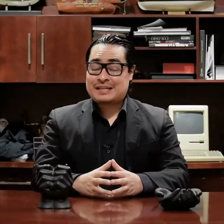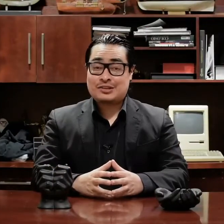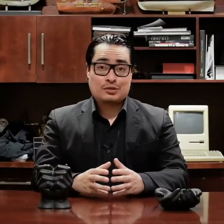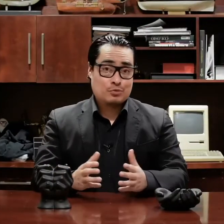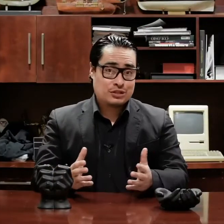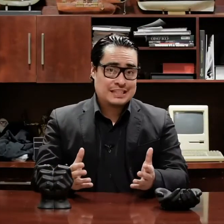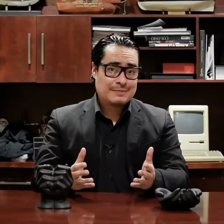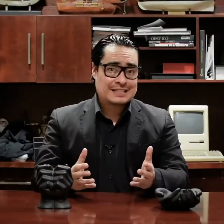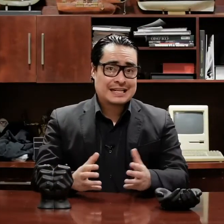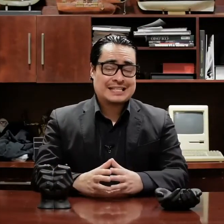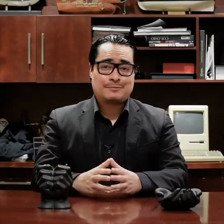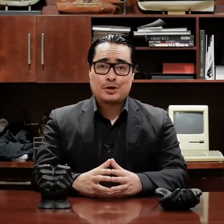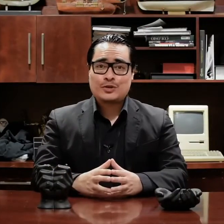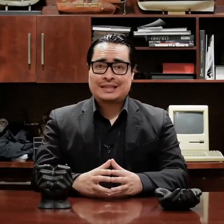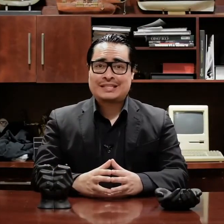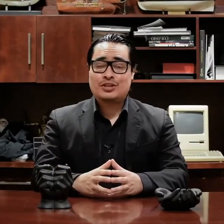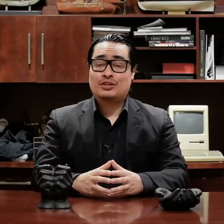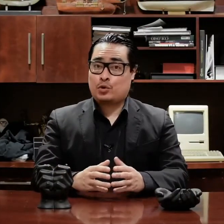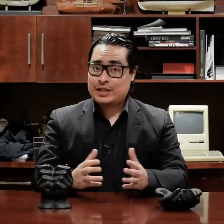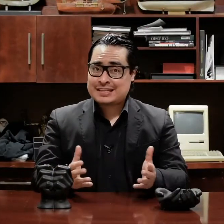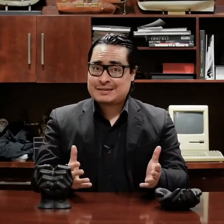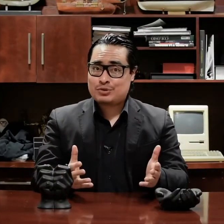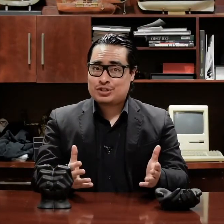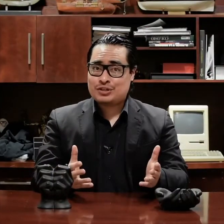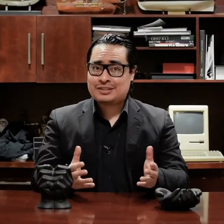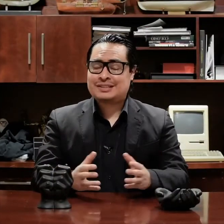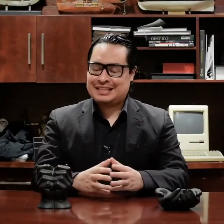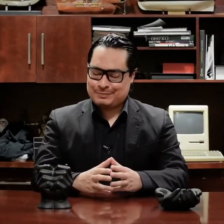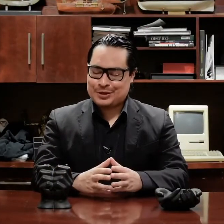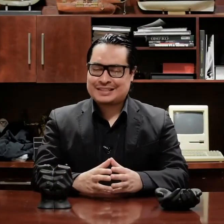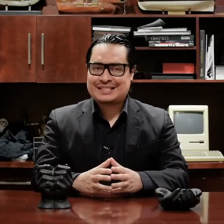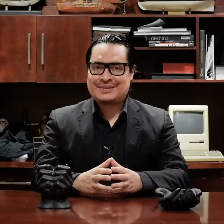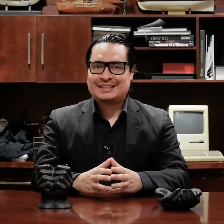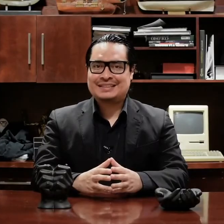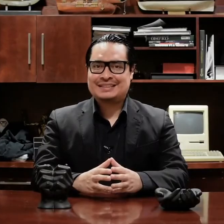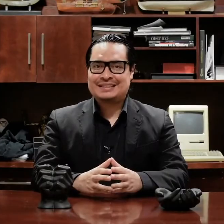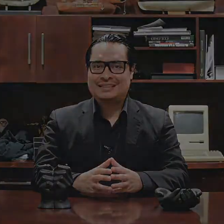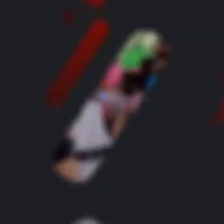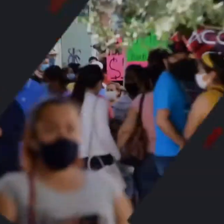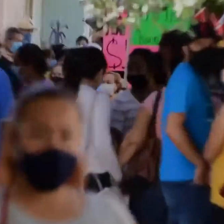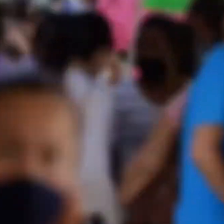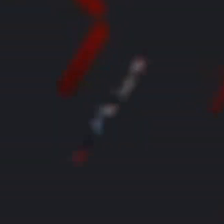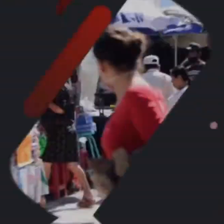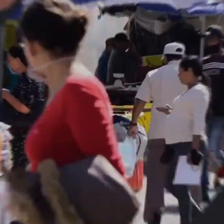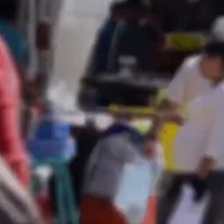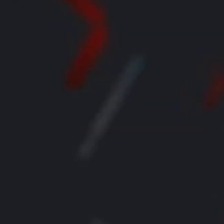de la información. Muchísimas gracias por su atención, cuídese mucho y pórtese bien.